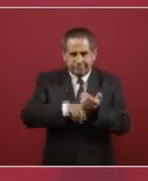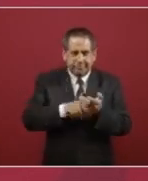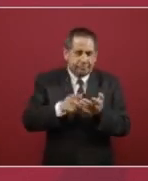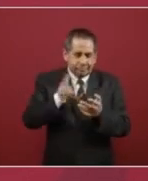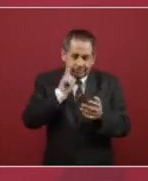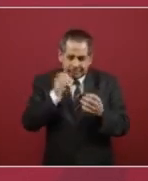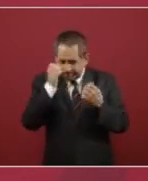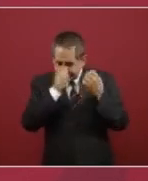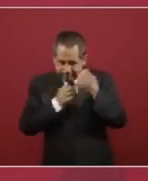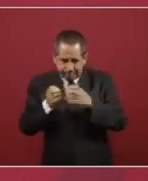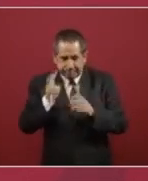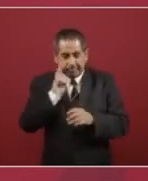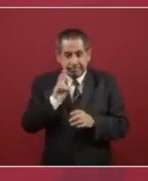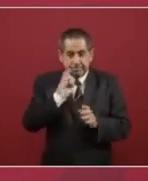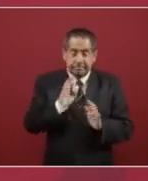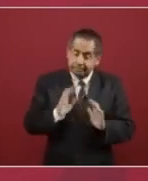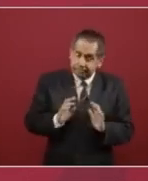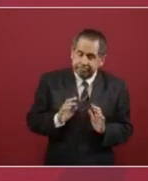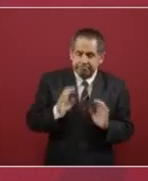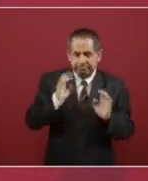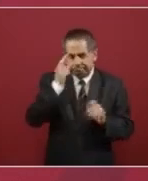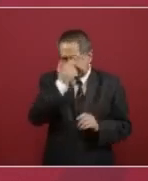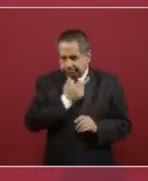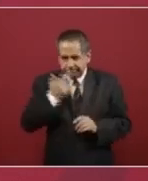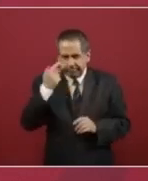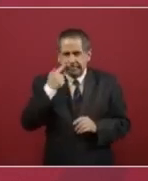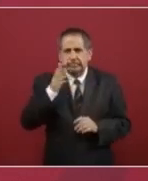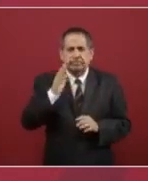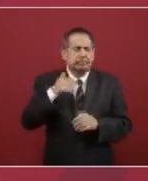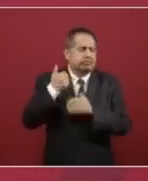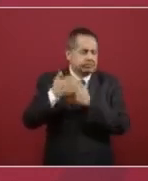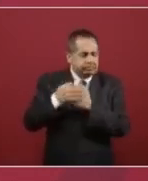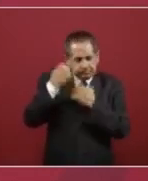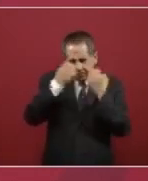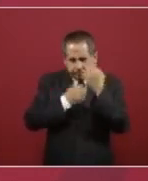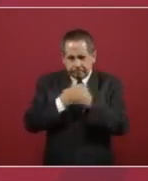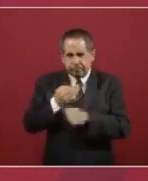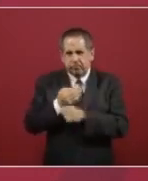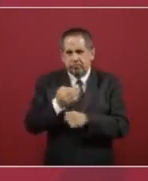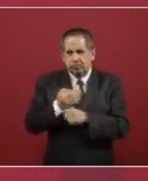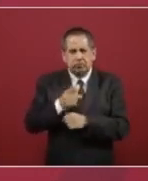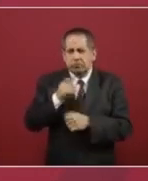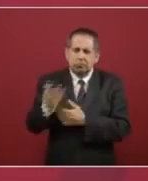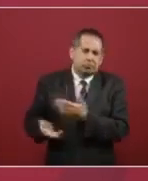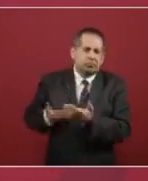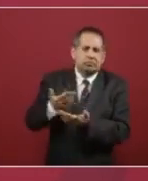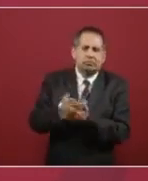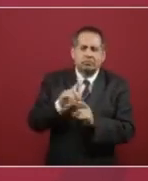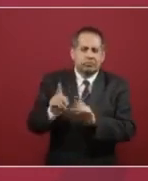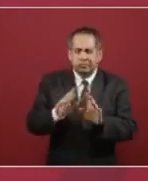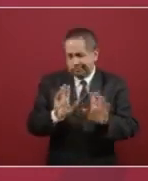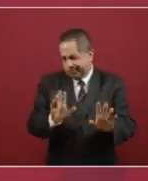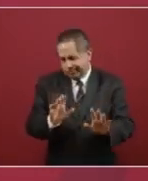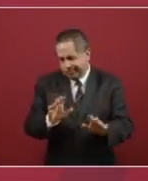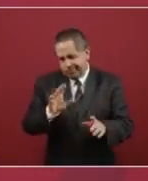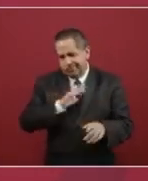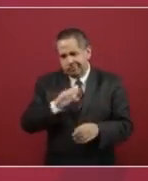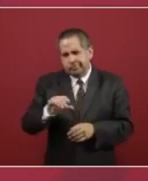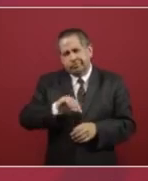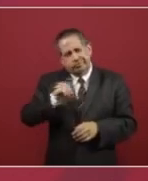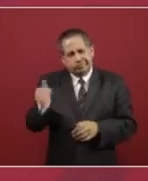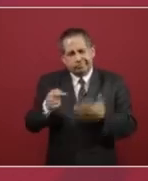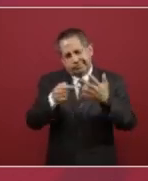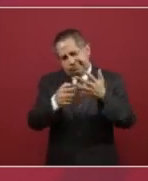de también revisarlo, en su momento nosotros no lo vamos a proponer porque tenemos